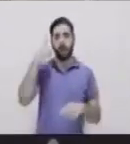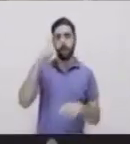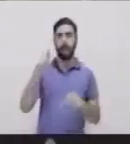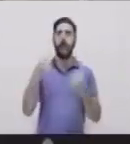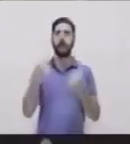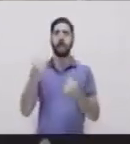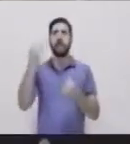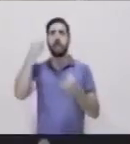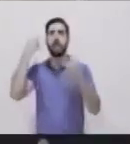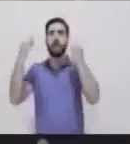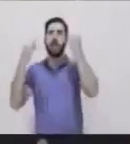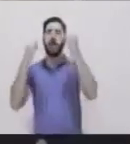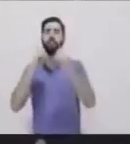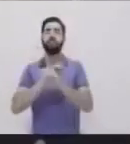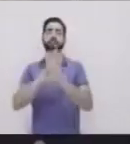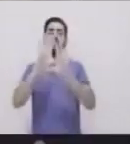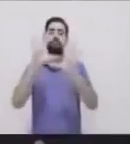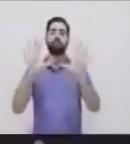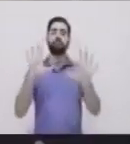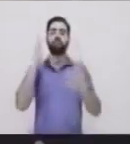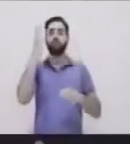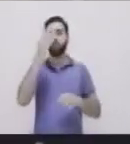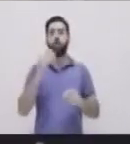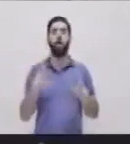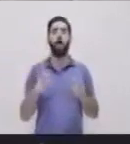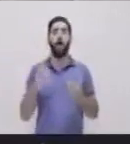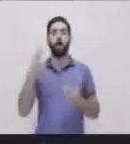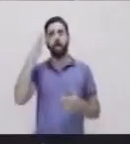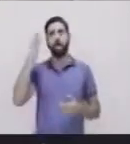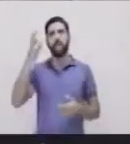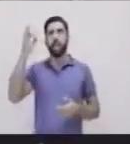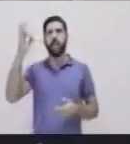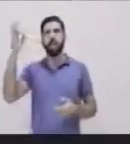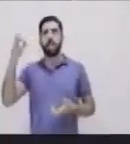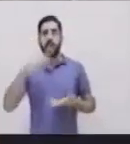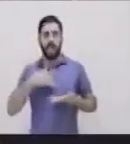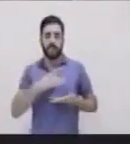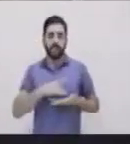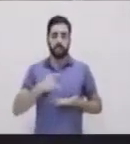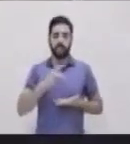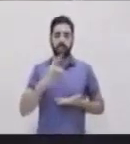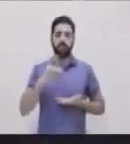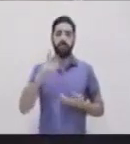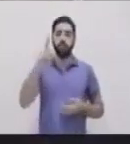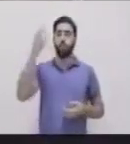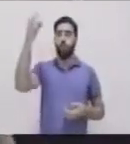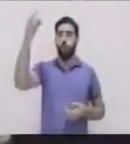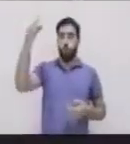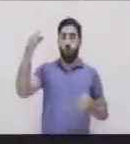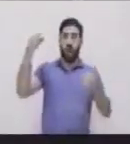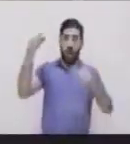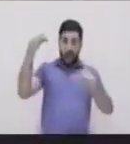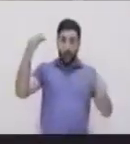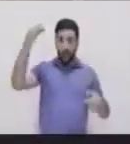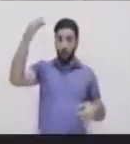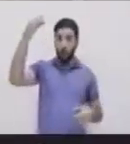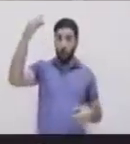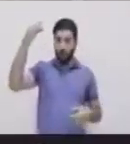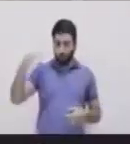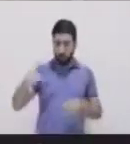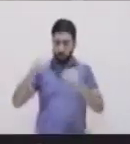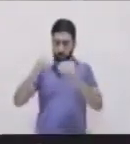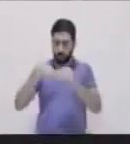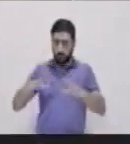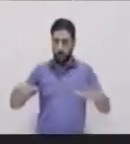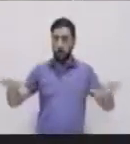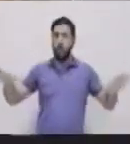una idea maravillosa desde la filosofía y desde la espiritualidad, y es que de una gotita de agua, esa gotita de agua se